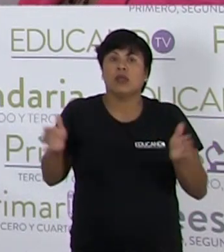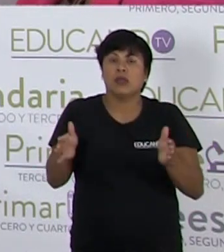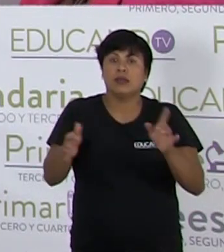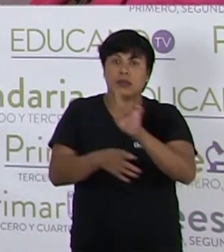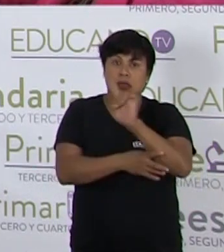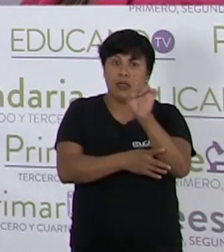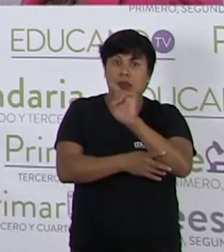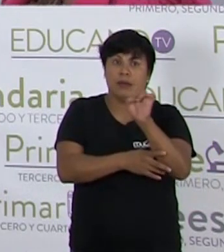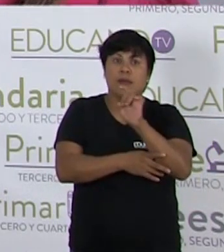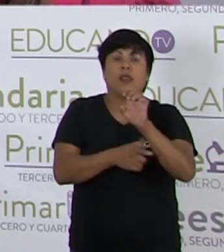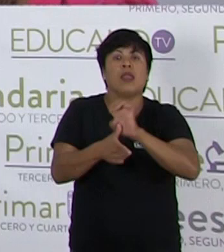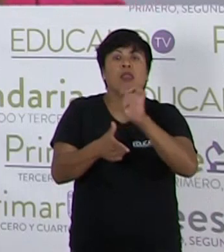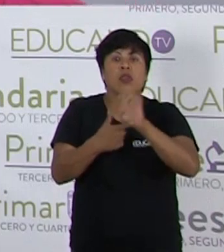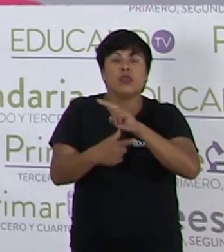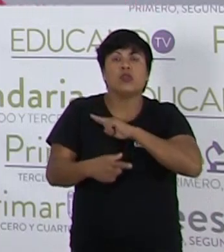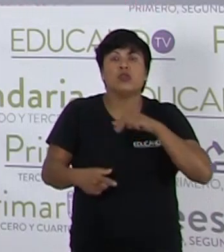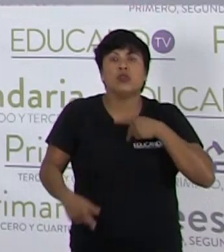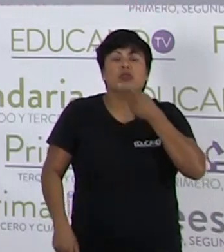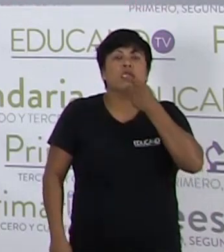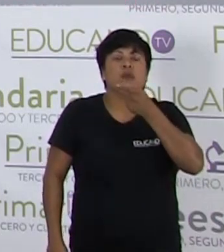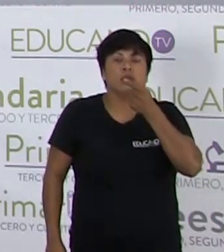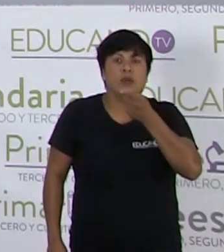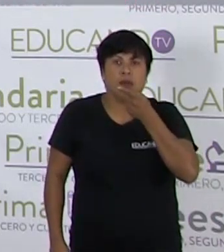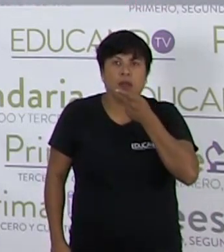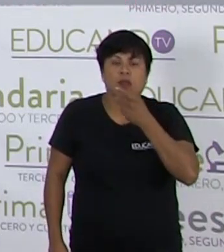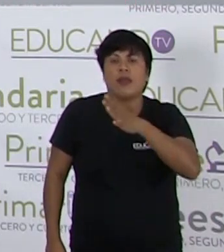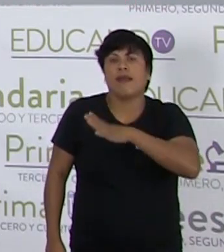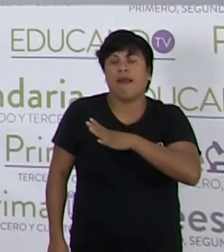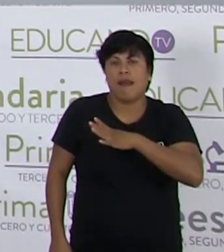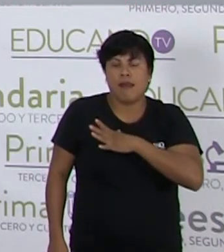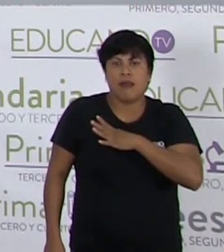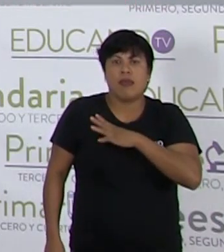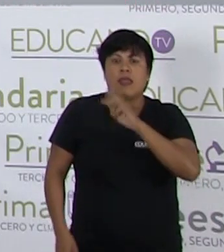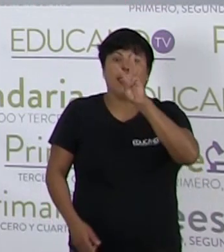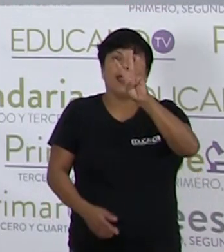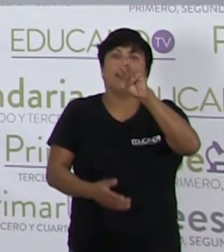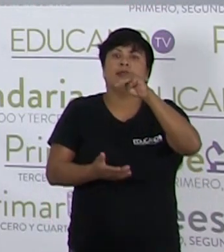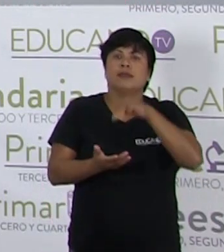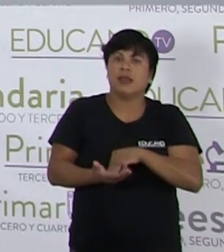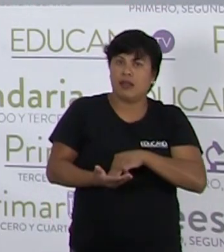100. Entonces estaríamos hablando que tenemos